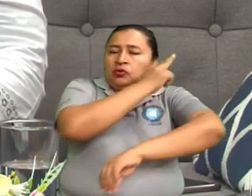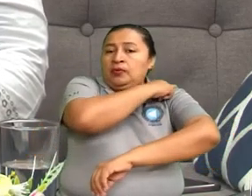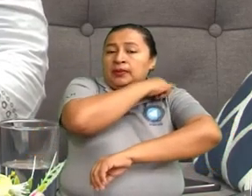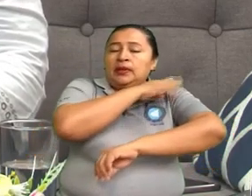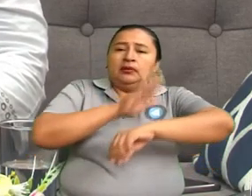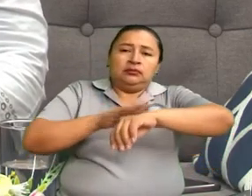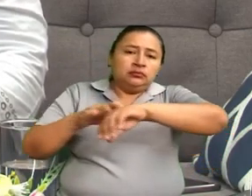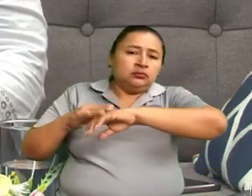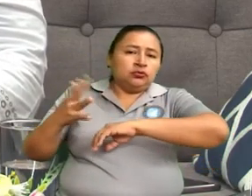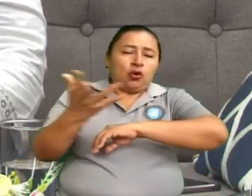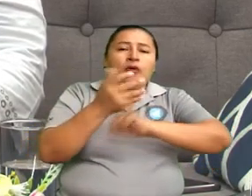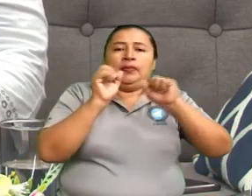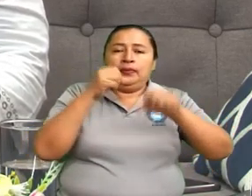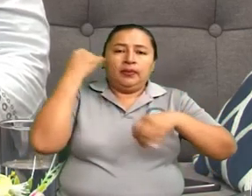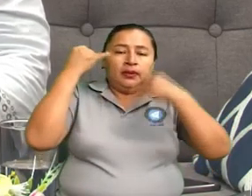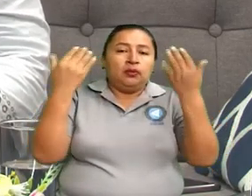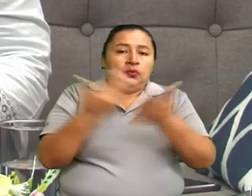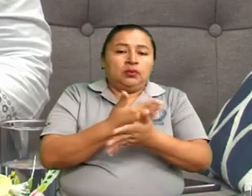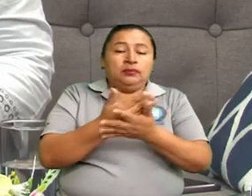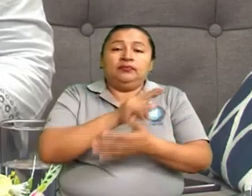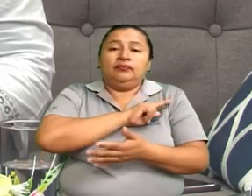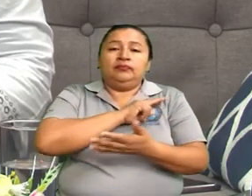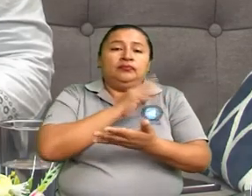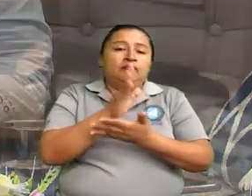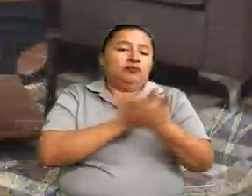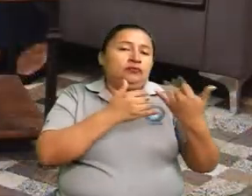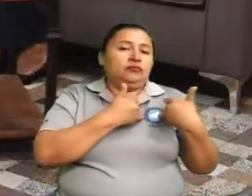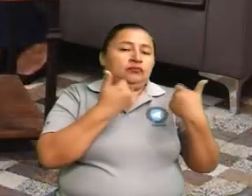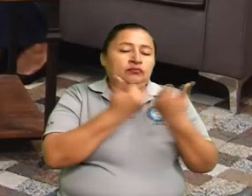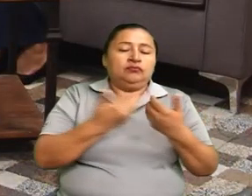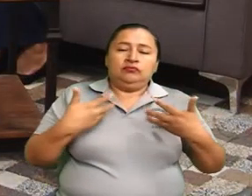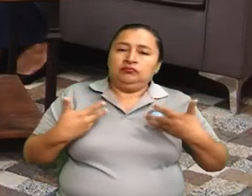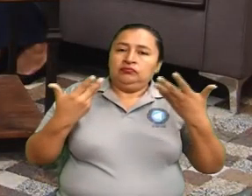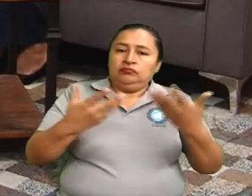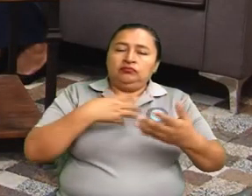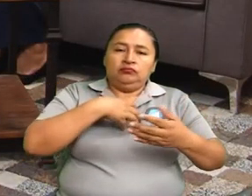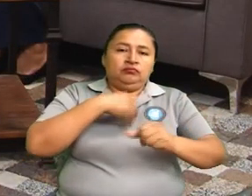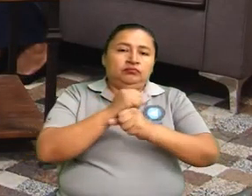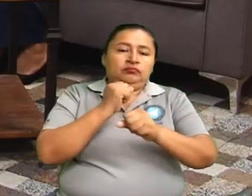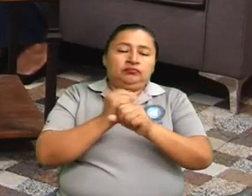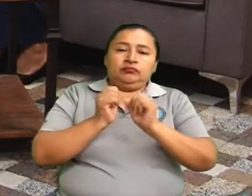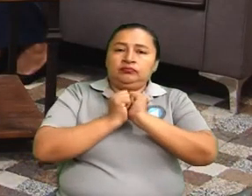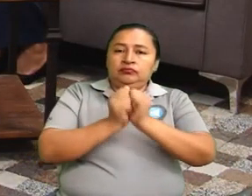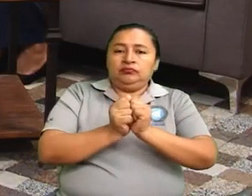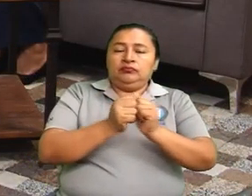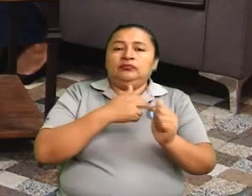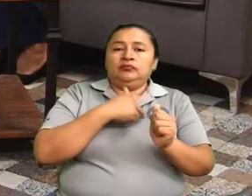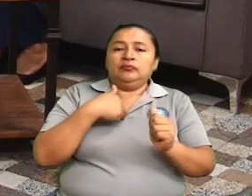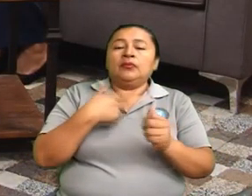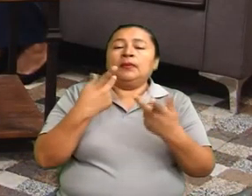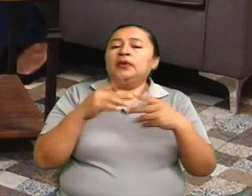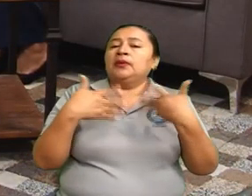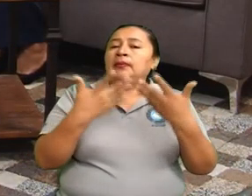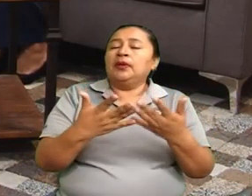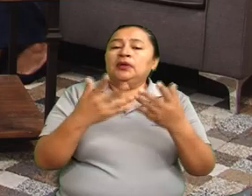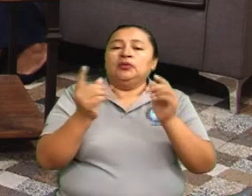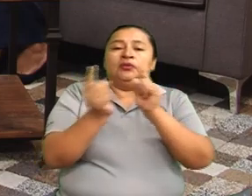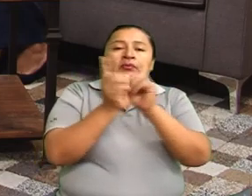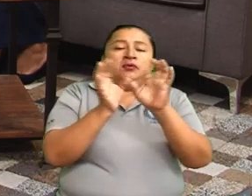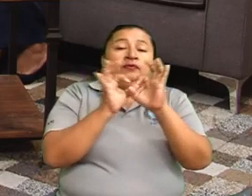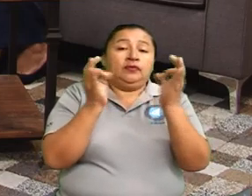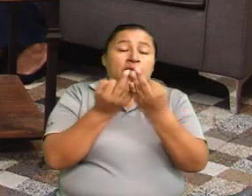trabajar, todos podemos emprender, hay unas instituciones aquí dispuestas con todo el compromiso de acompañar y también encontramos las familias con